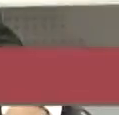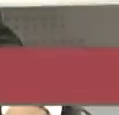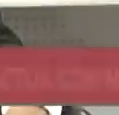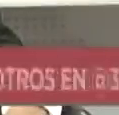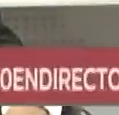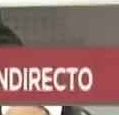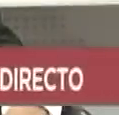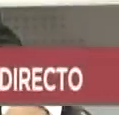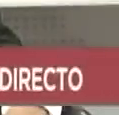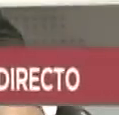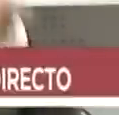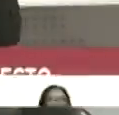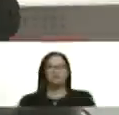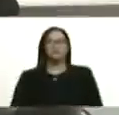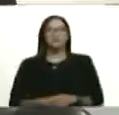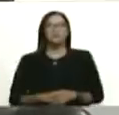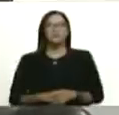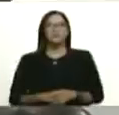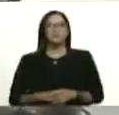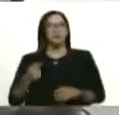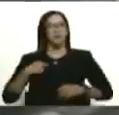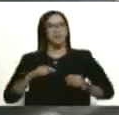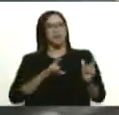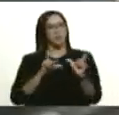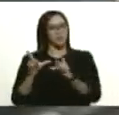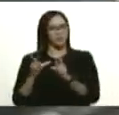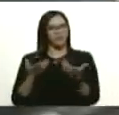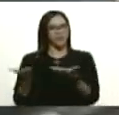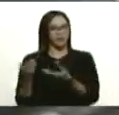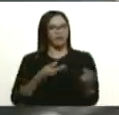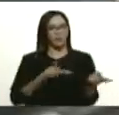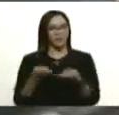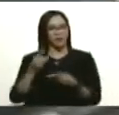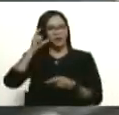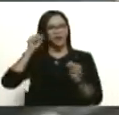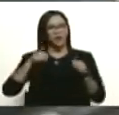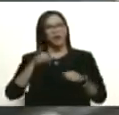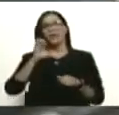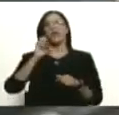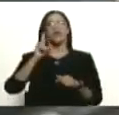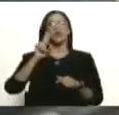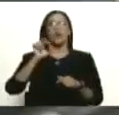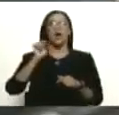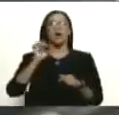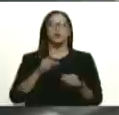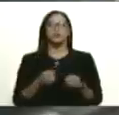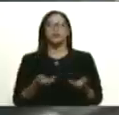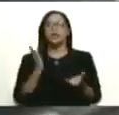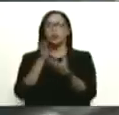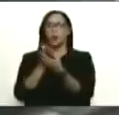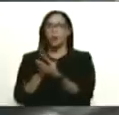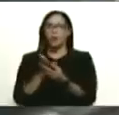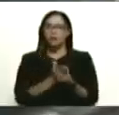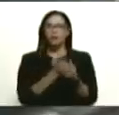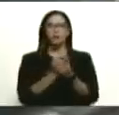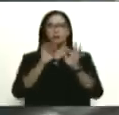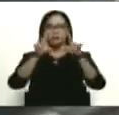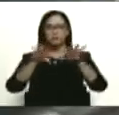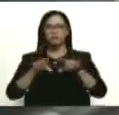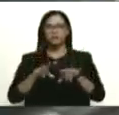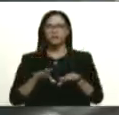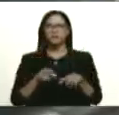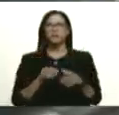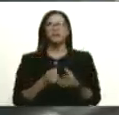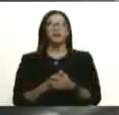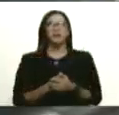Bien, ya lo tenemos en vivo y en directo en los estudios de 360 a nuestro invitado del día de hoy, Eduardo Viloria, documentalista y autor del documental Abrir los